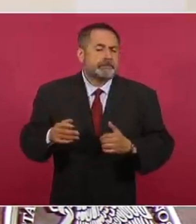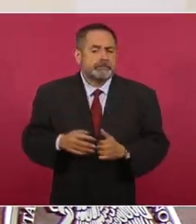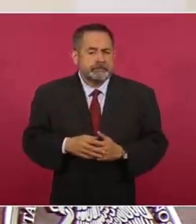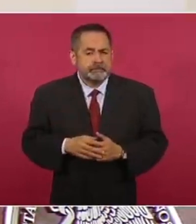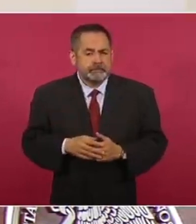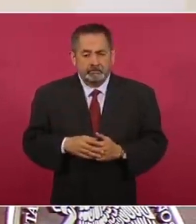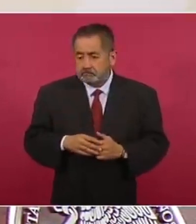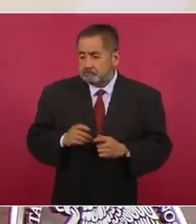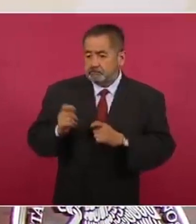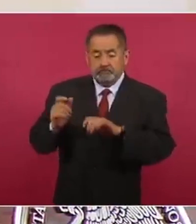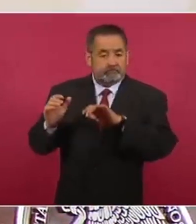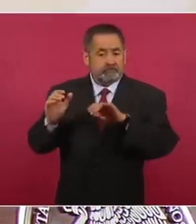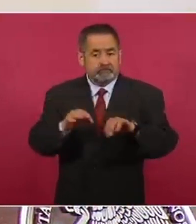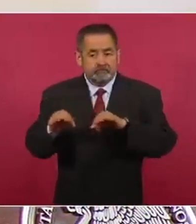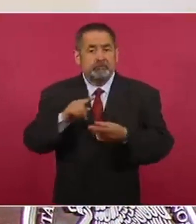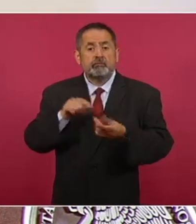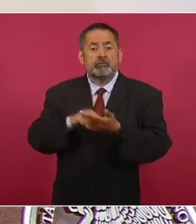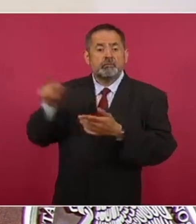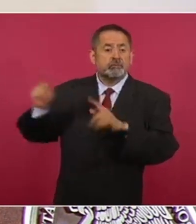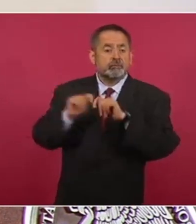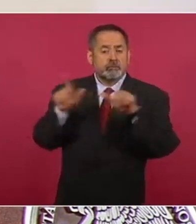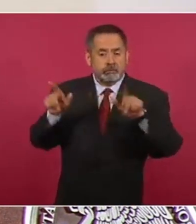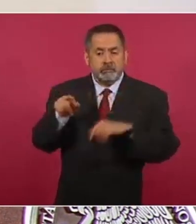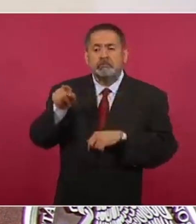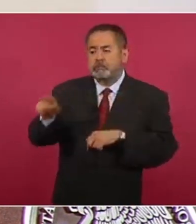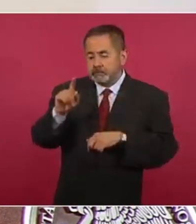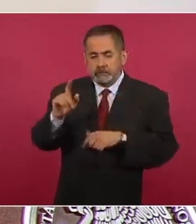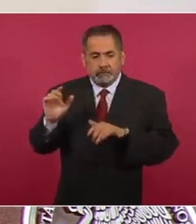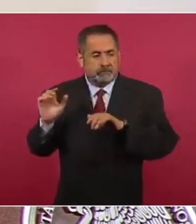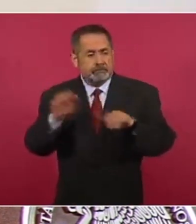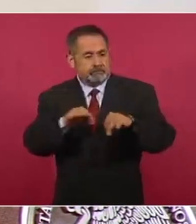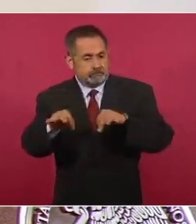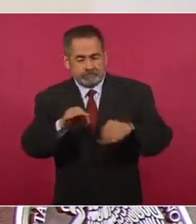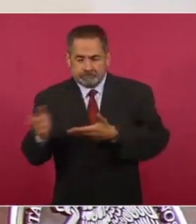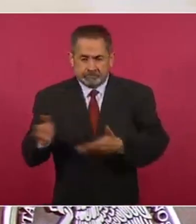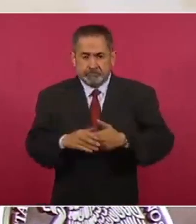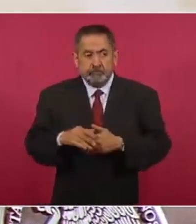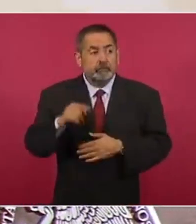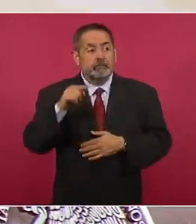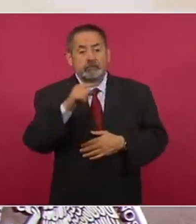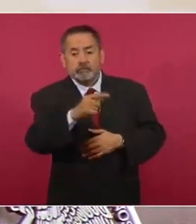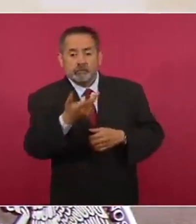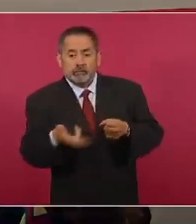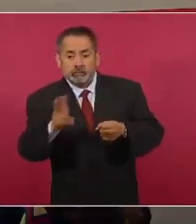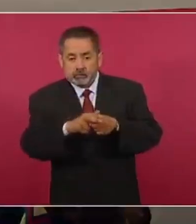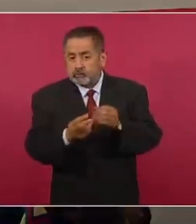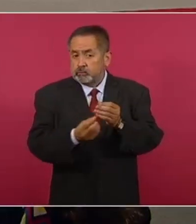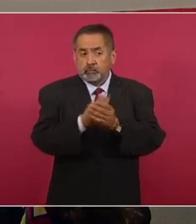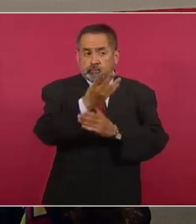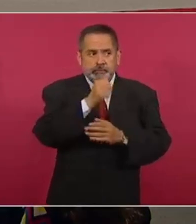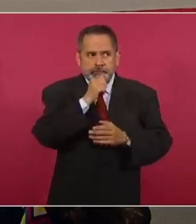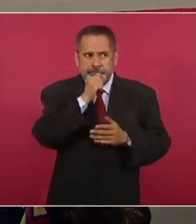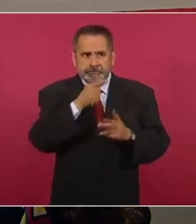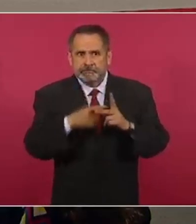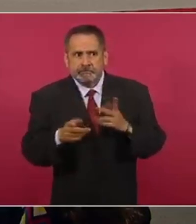contratación allá en la scala y vamos a hacer una visita a un hospital también nuevo pero que no ha entrado en operaciones y que